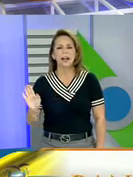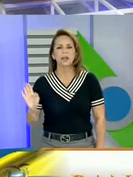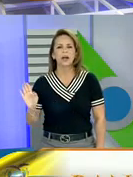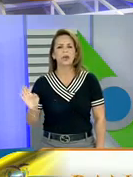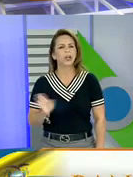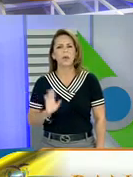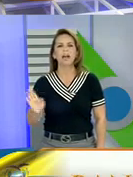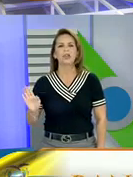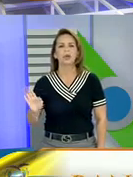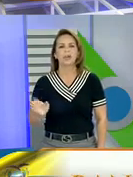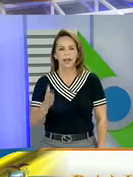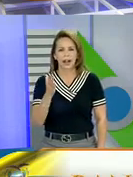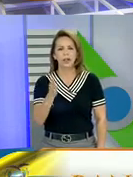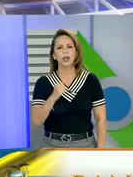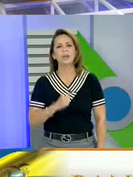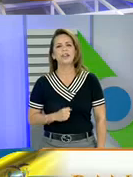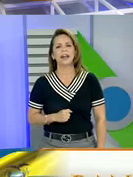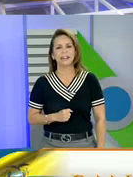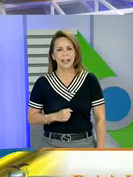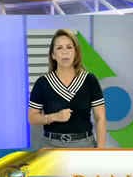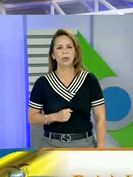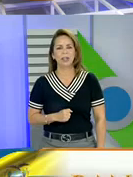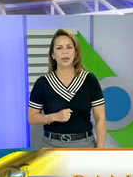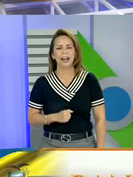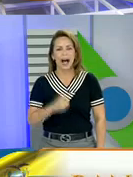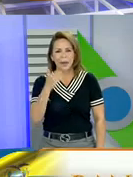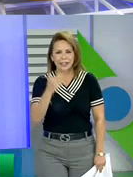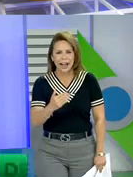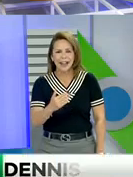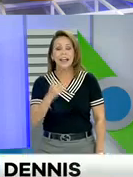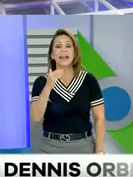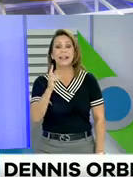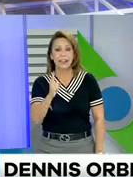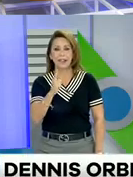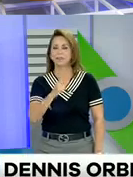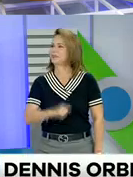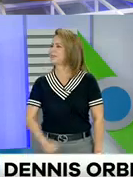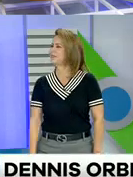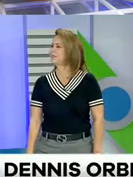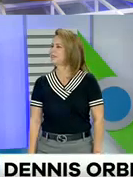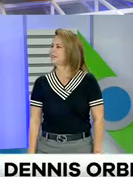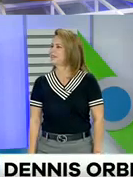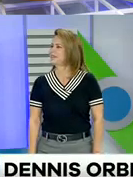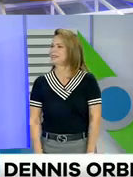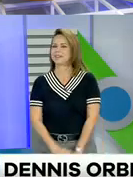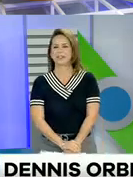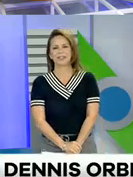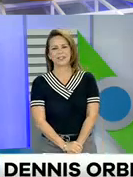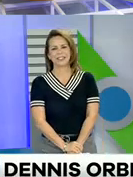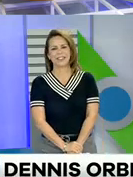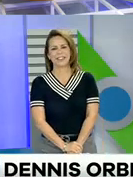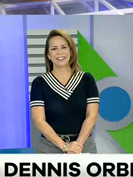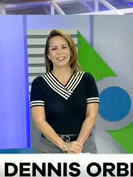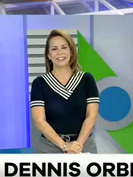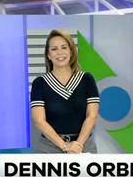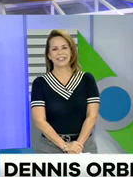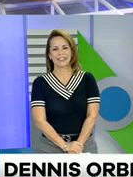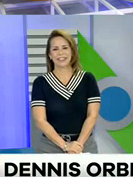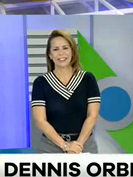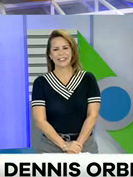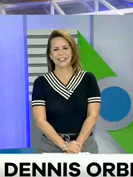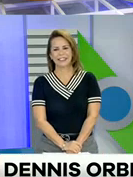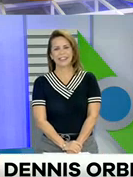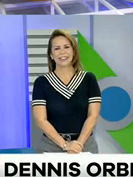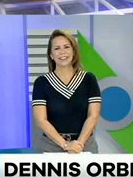Cualquier otra cosa es cuento. Él nos demuestra que sí es posible avanzar y crecer. Claro que sí. Es un ejemplo a seguir,